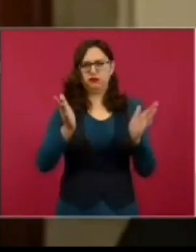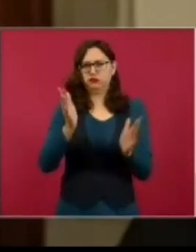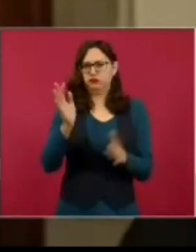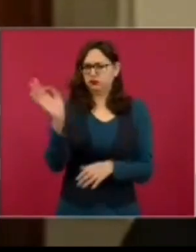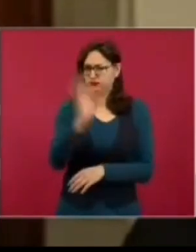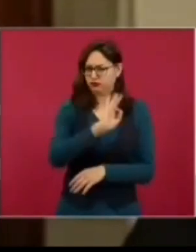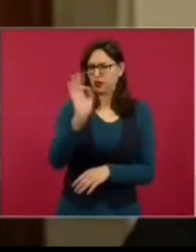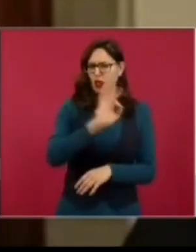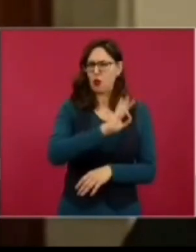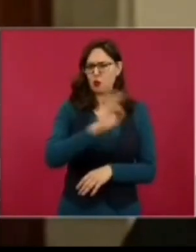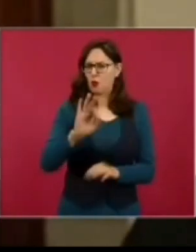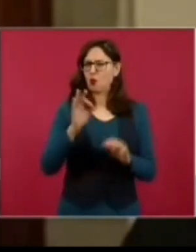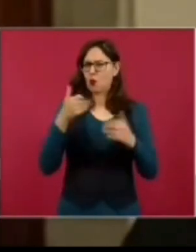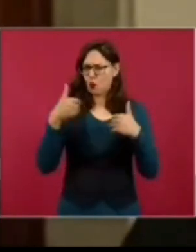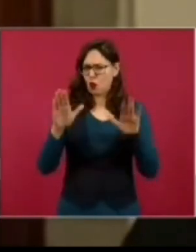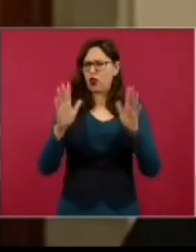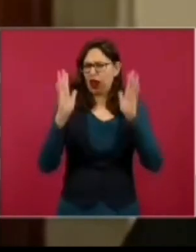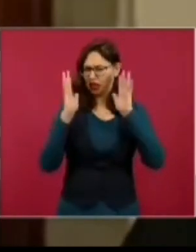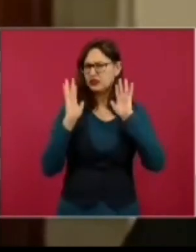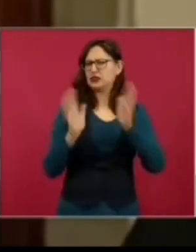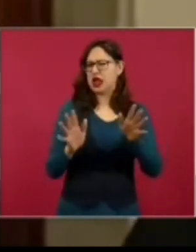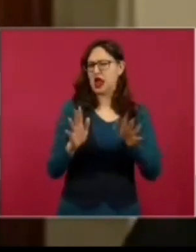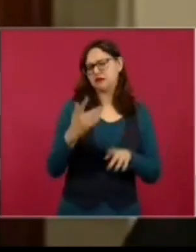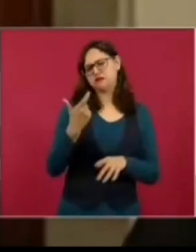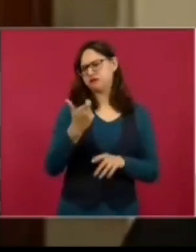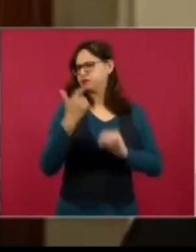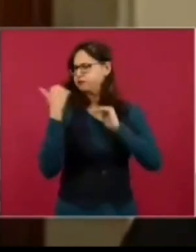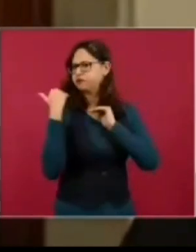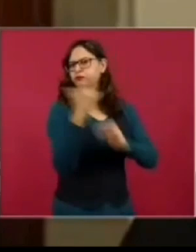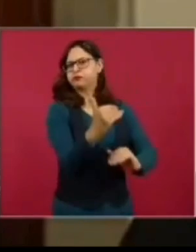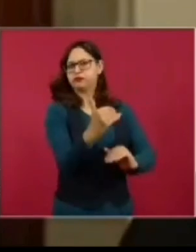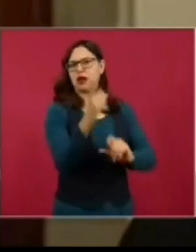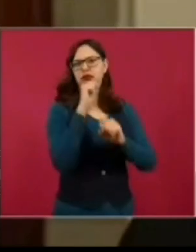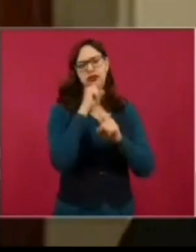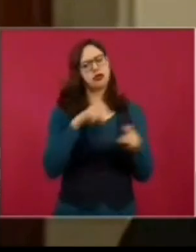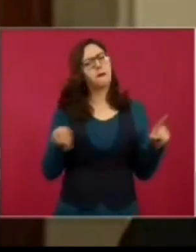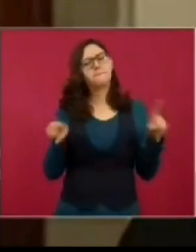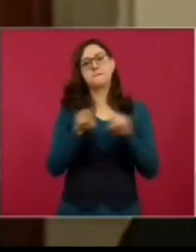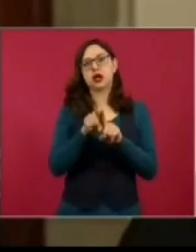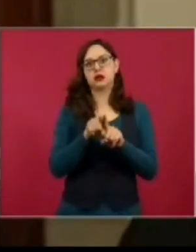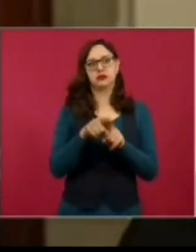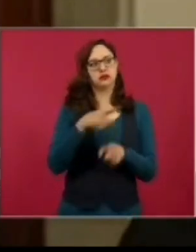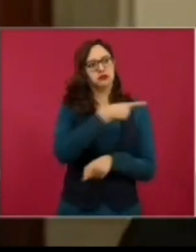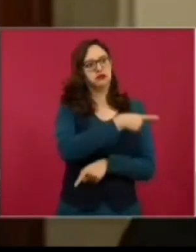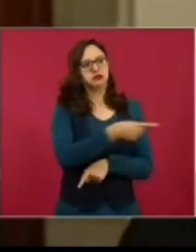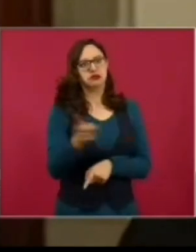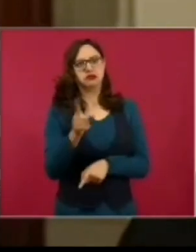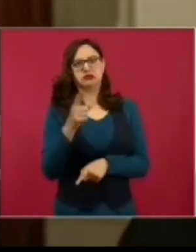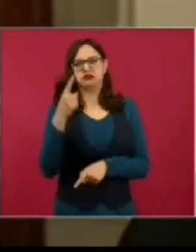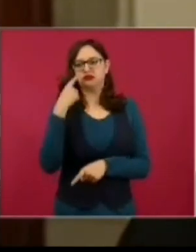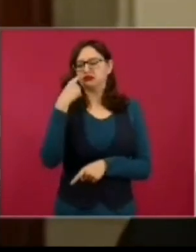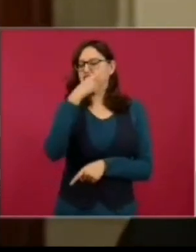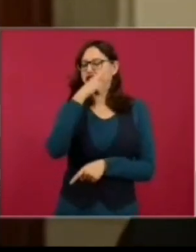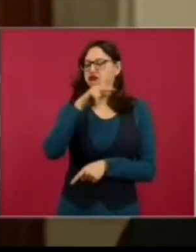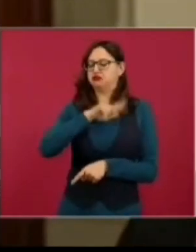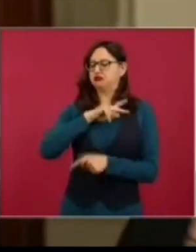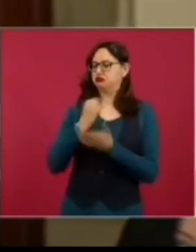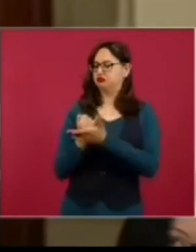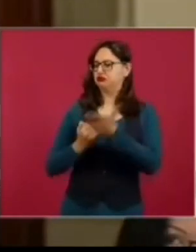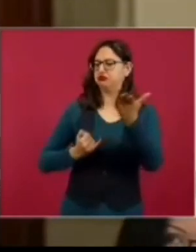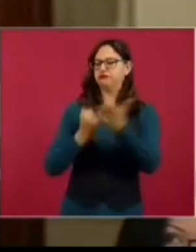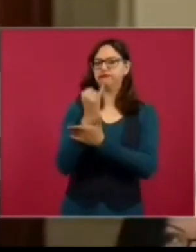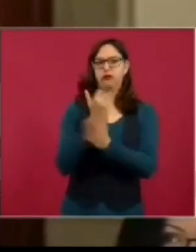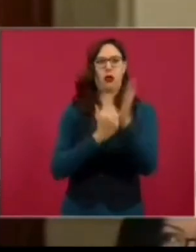LP a fin de contener una eventual escalada en los precios de las gasolinas y el diésel. Creo que